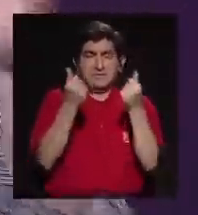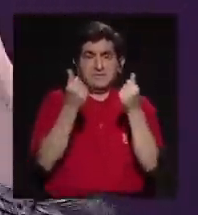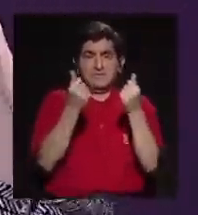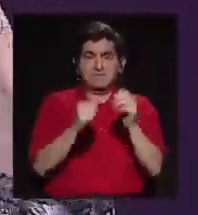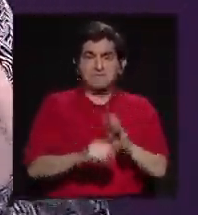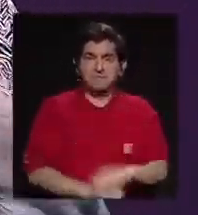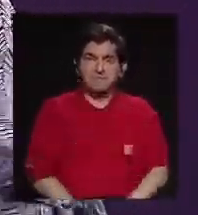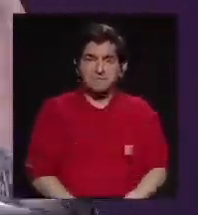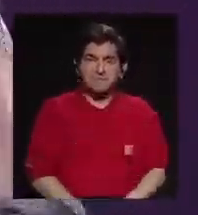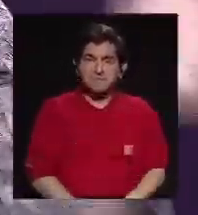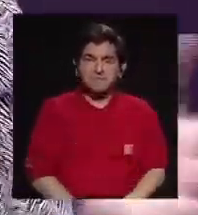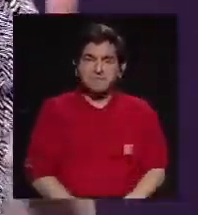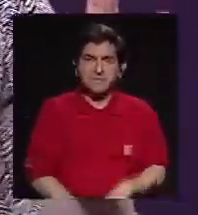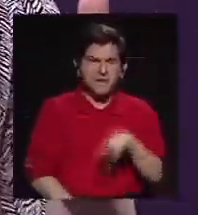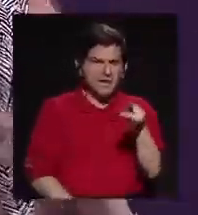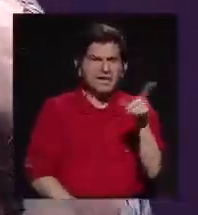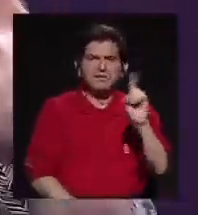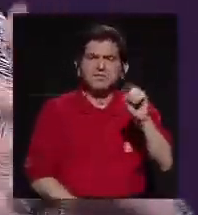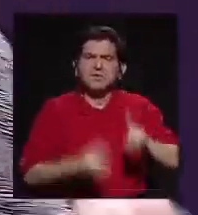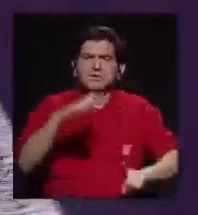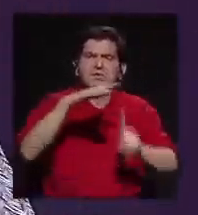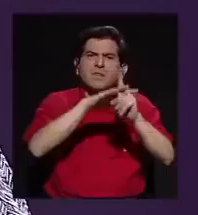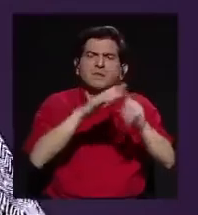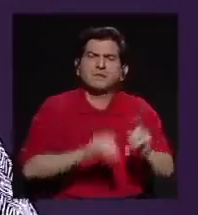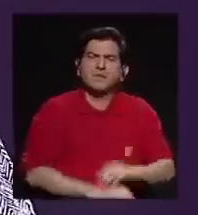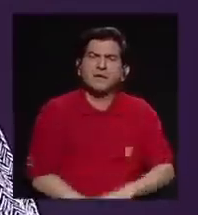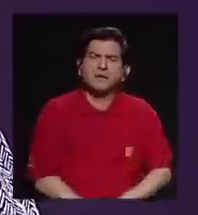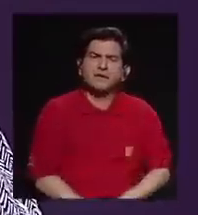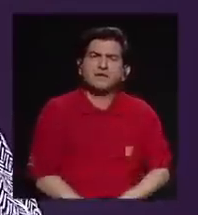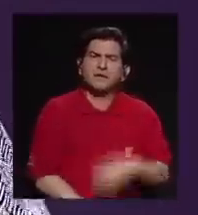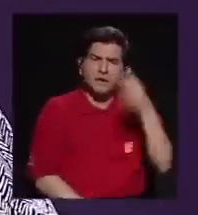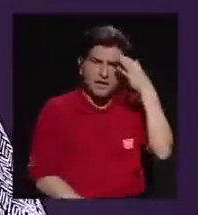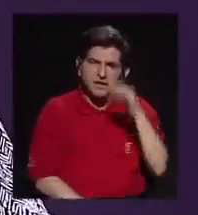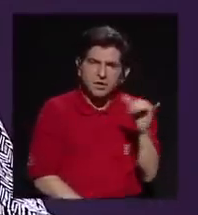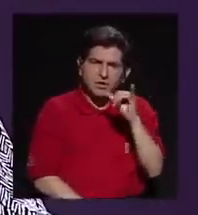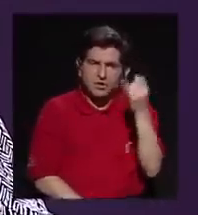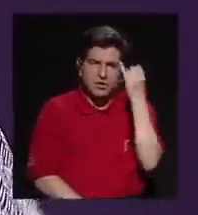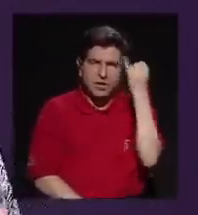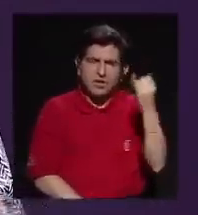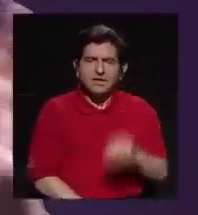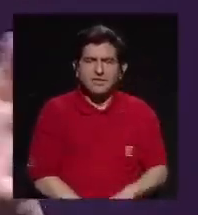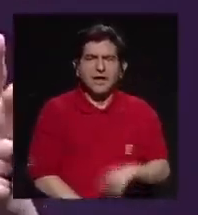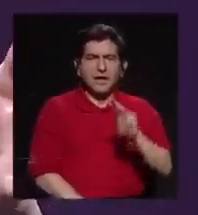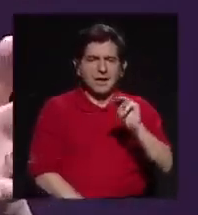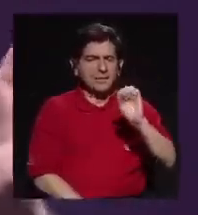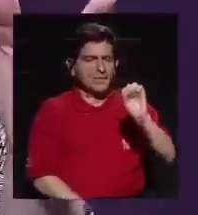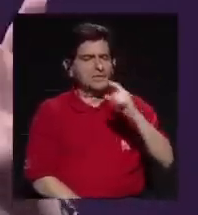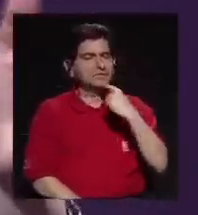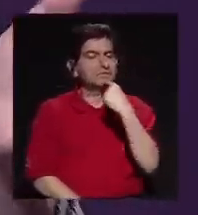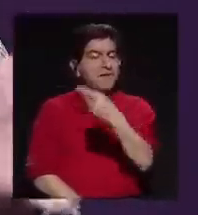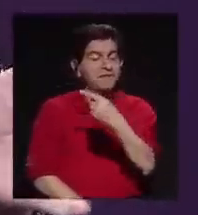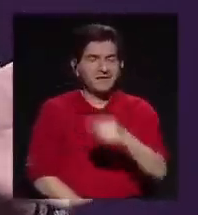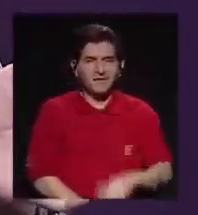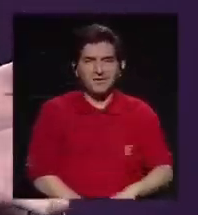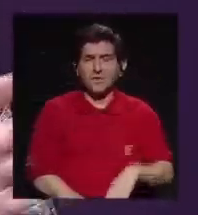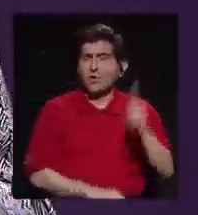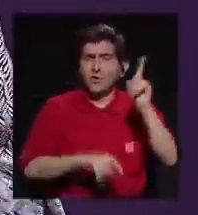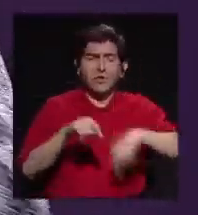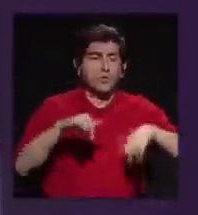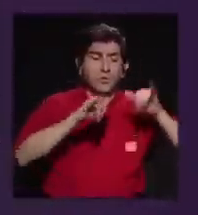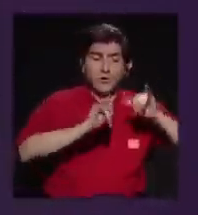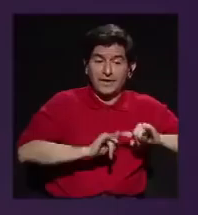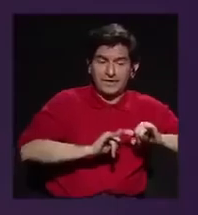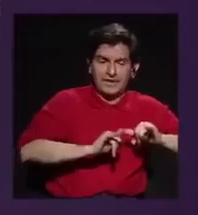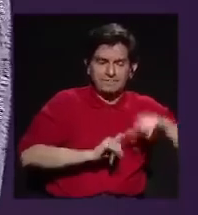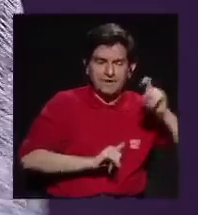qué? ¿De dónde viene eso, verdad? Y yo creo que es esa misma línea de Montserrat, ¿verdad? En el sentido de, bueno, ya no me puedo quedar aquí,